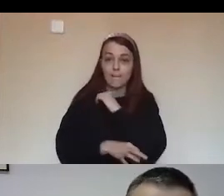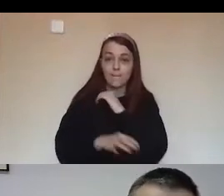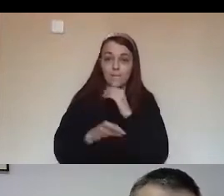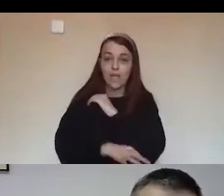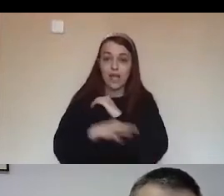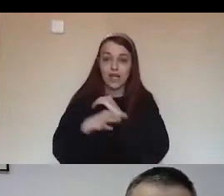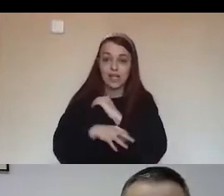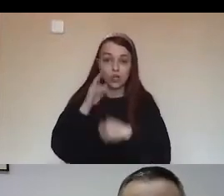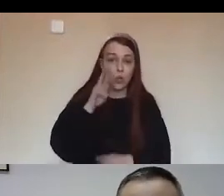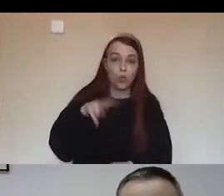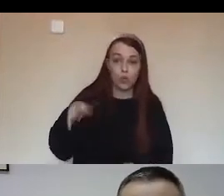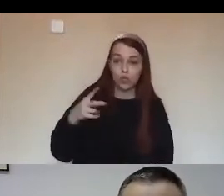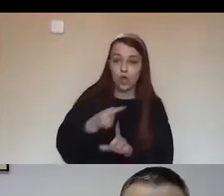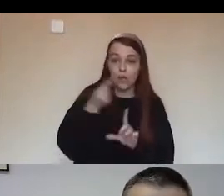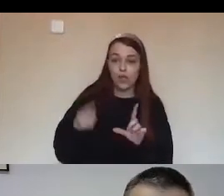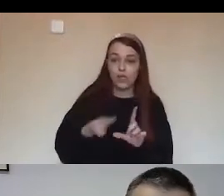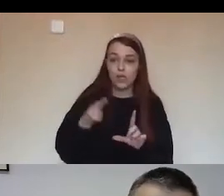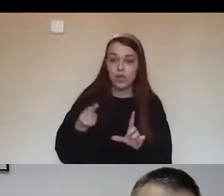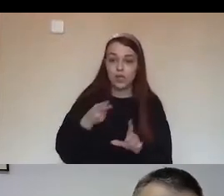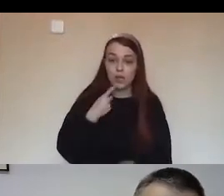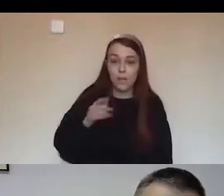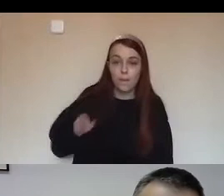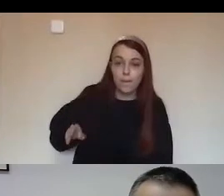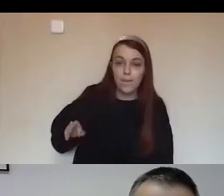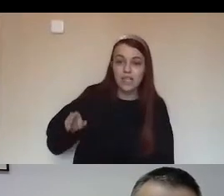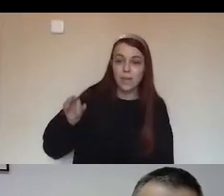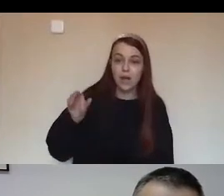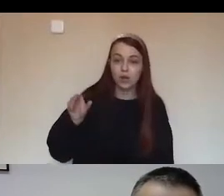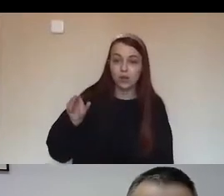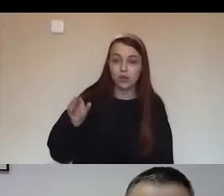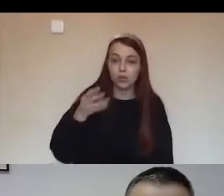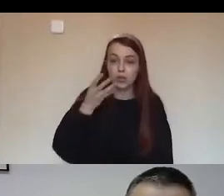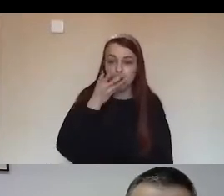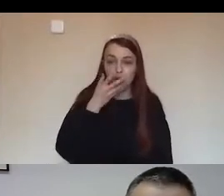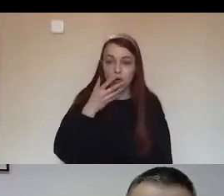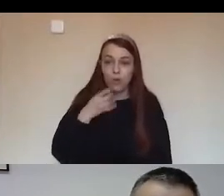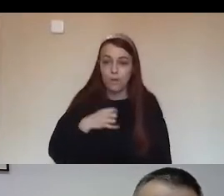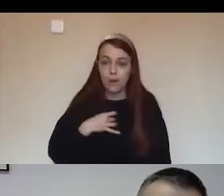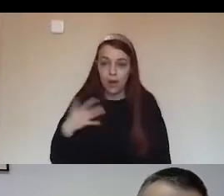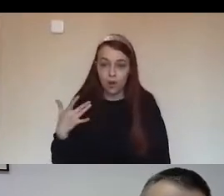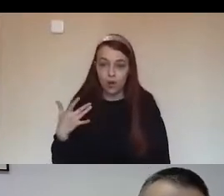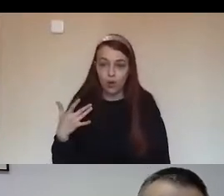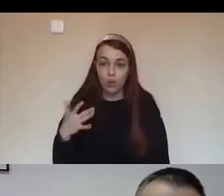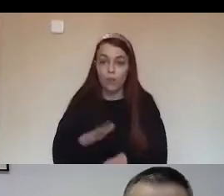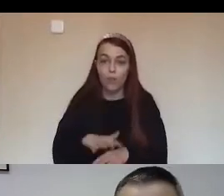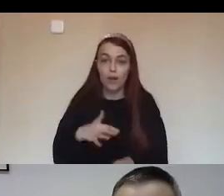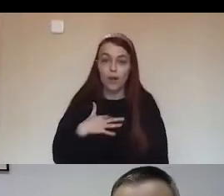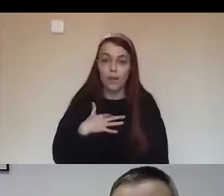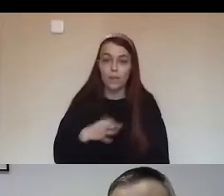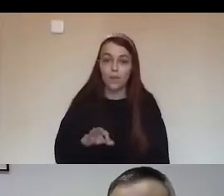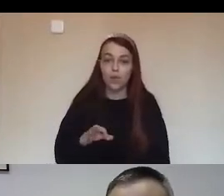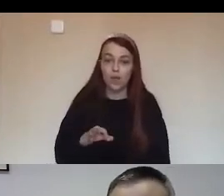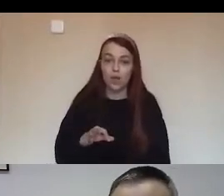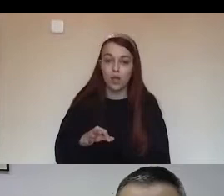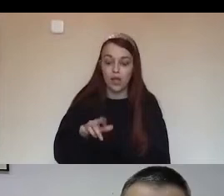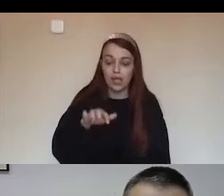tuvo ningún reparo en hacer el pasamanos central de color blanco para que contrastara con el murete central de las escaleras